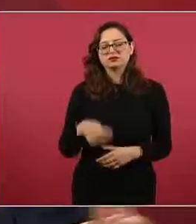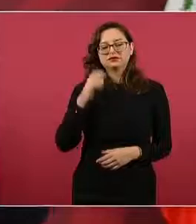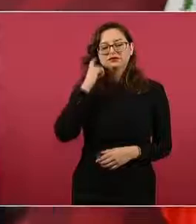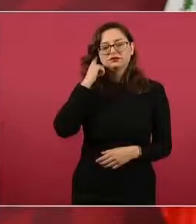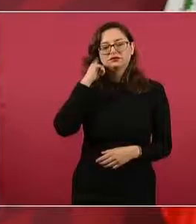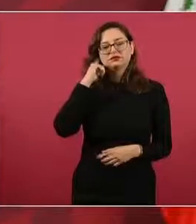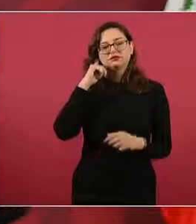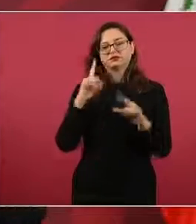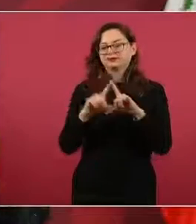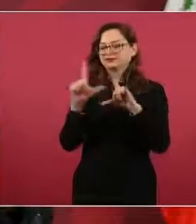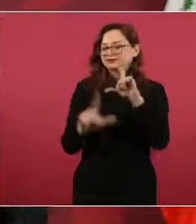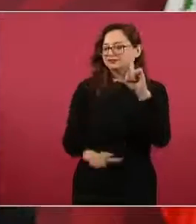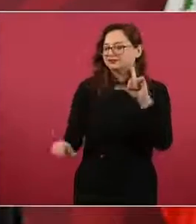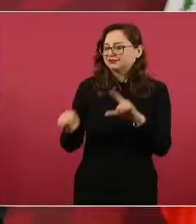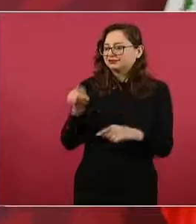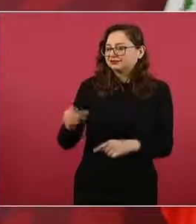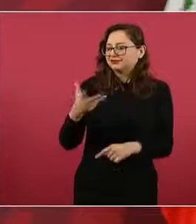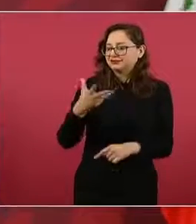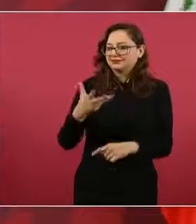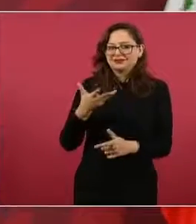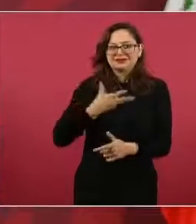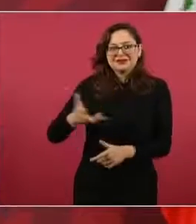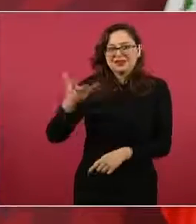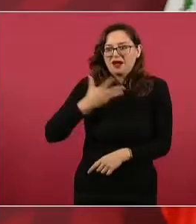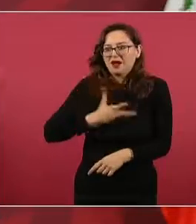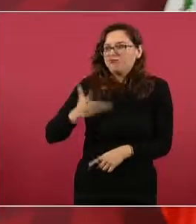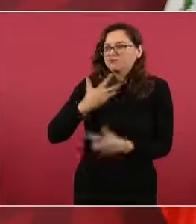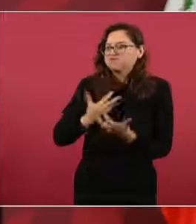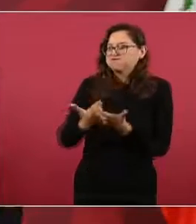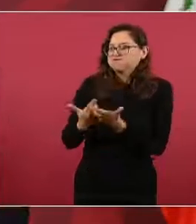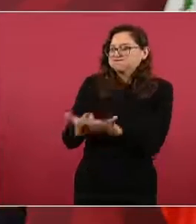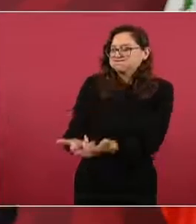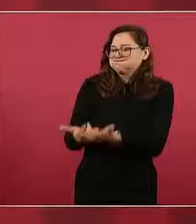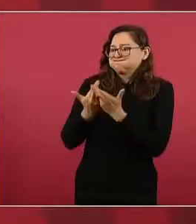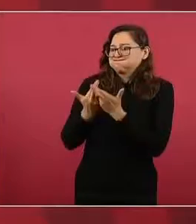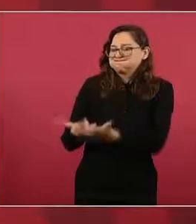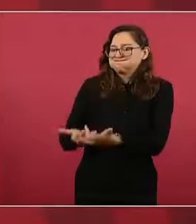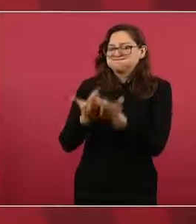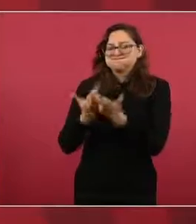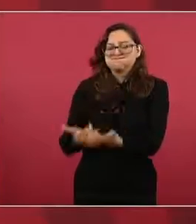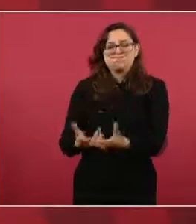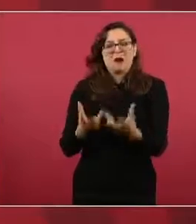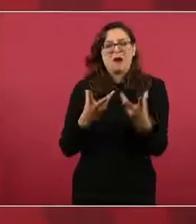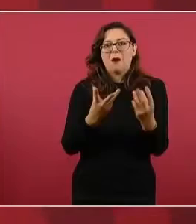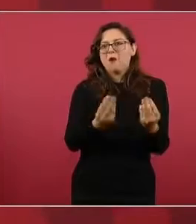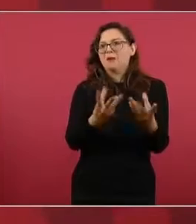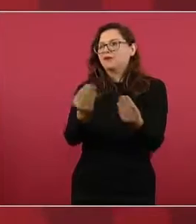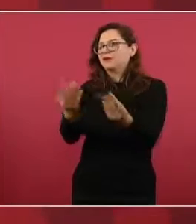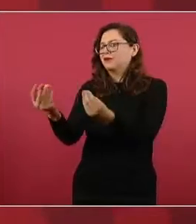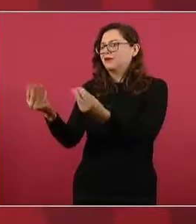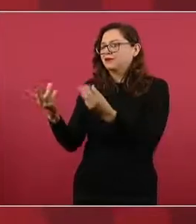extraordinario, con muchísimas riquezas naturales, con un pueblo bueno, trabajador,